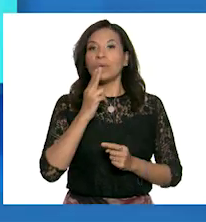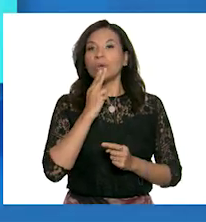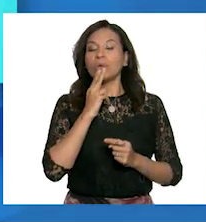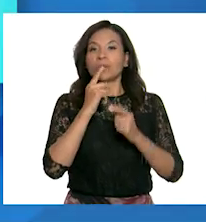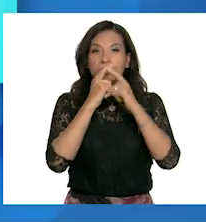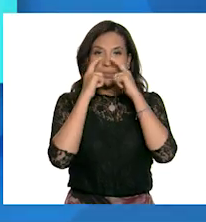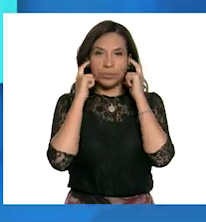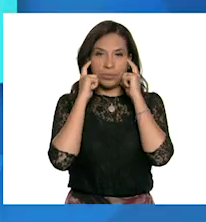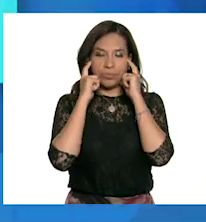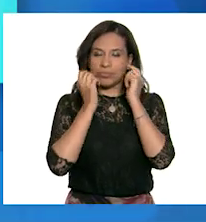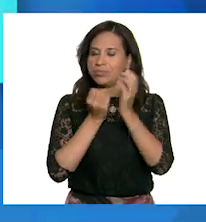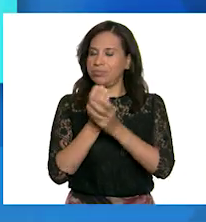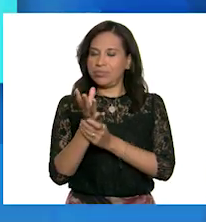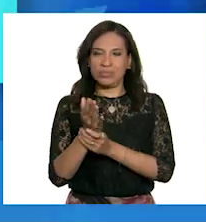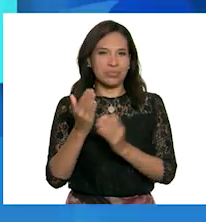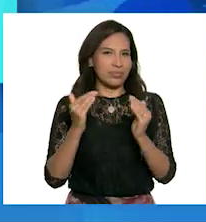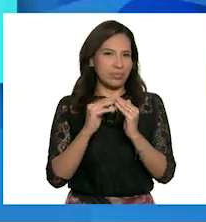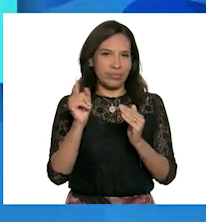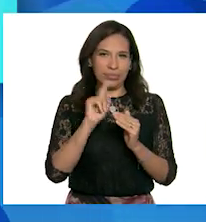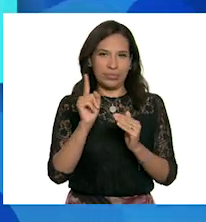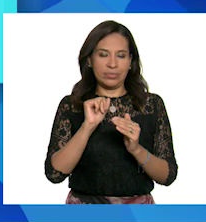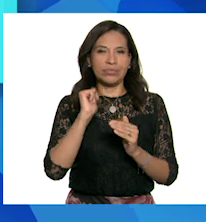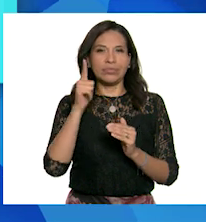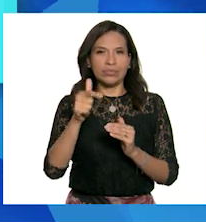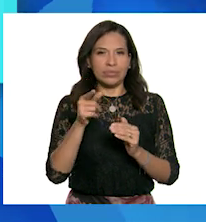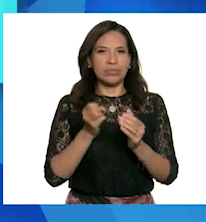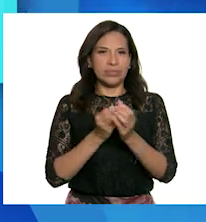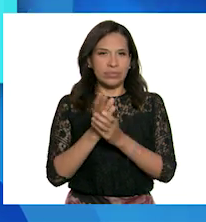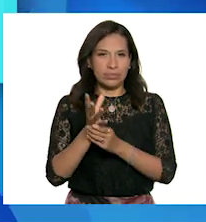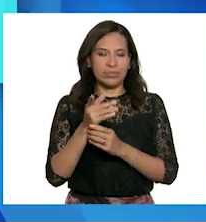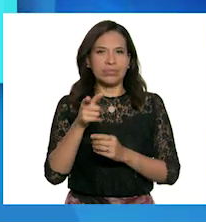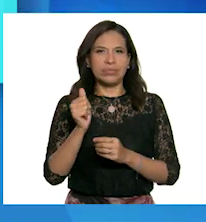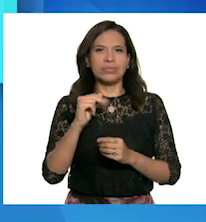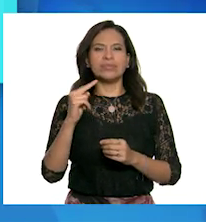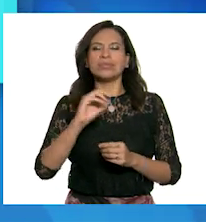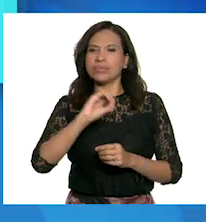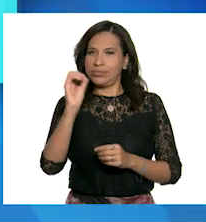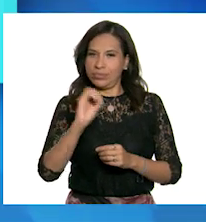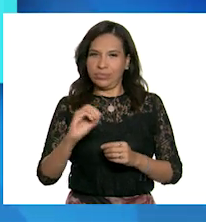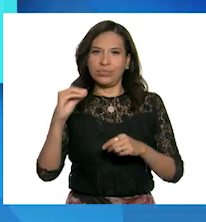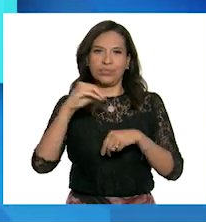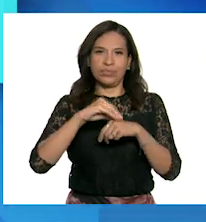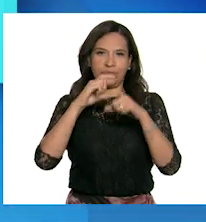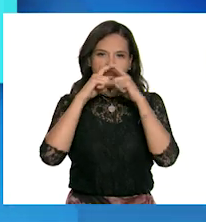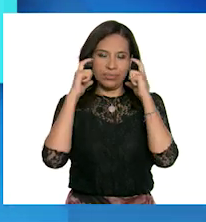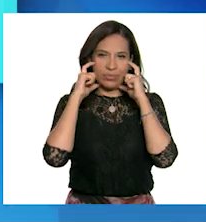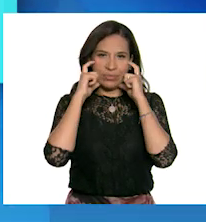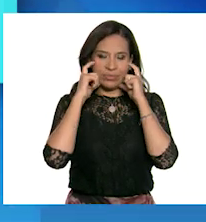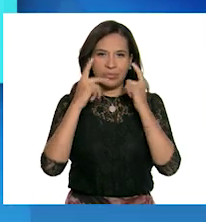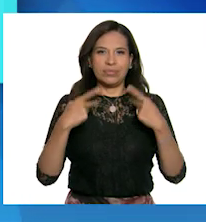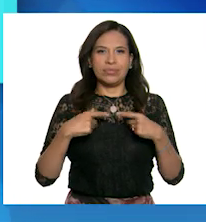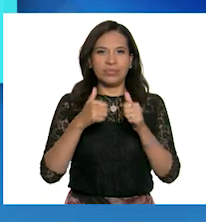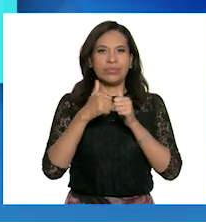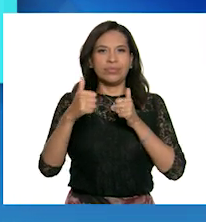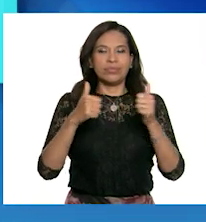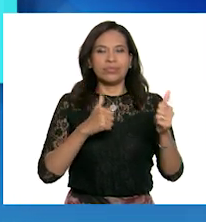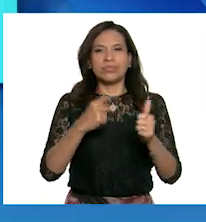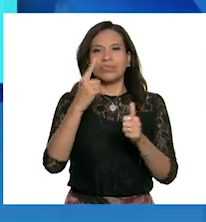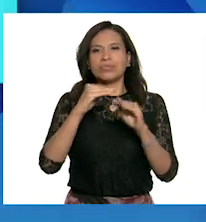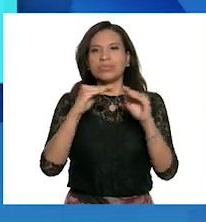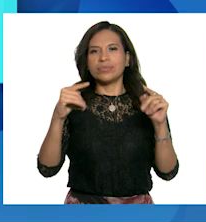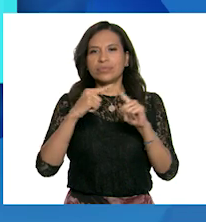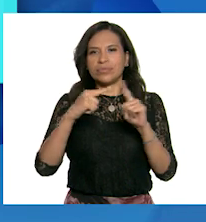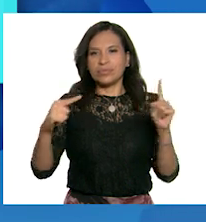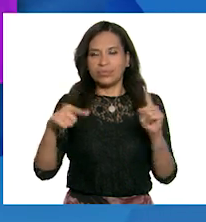Utiliza cubrebocas. No salgas de casa. Si tienes que hacerlo, recuerda que es obligatorio utilizarlo. Mantén una distancia mínima de un